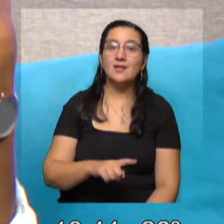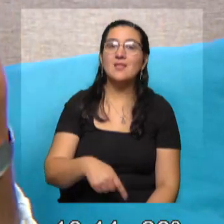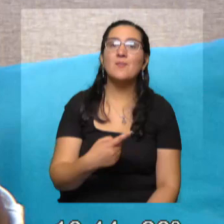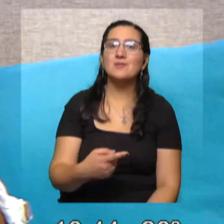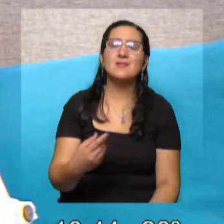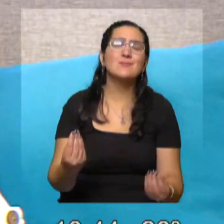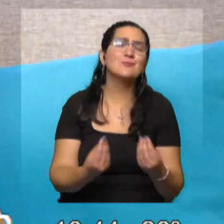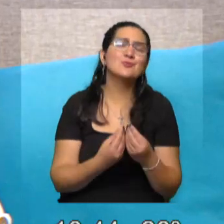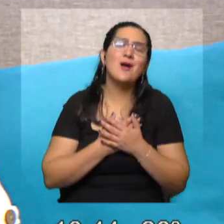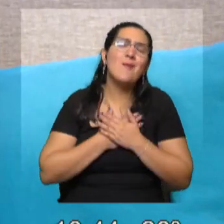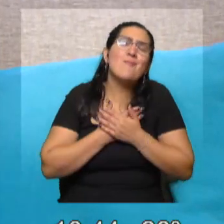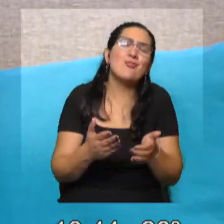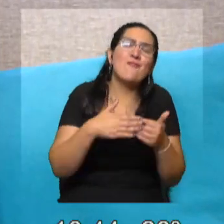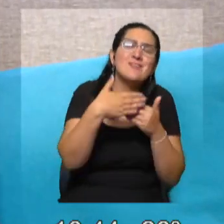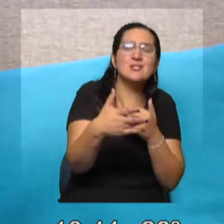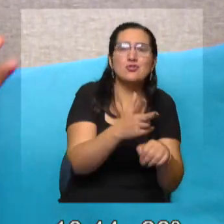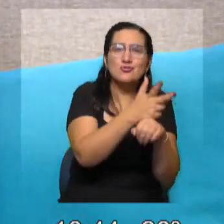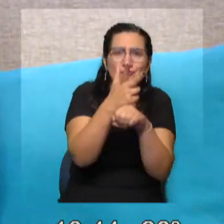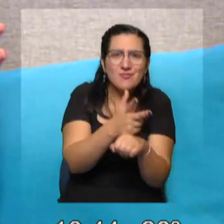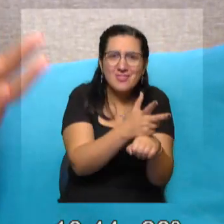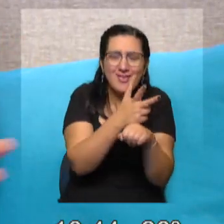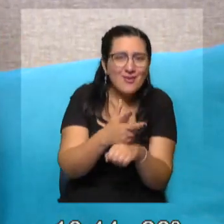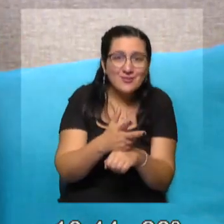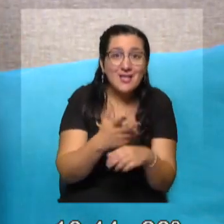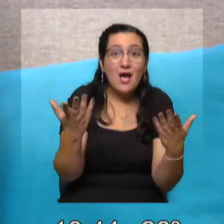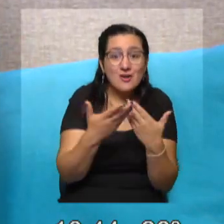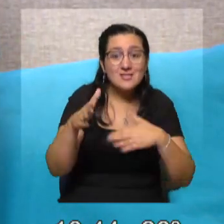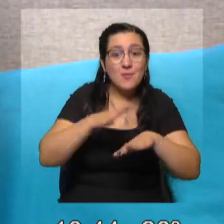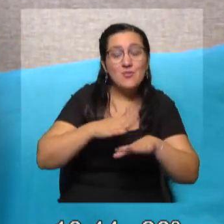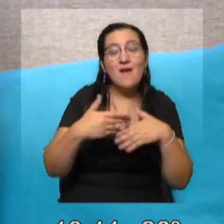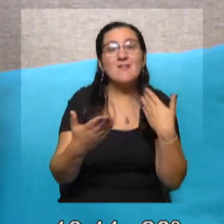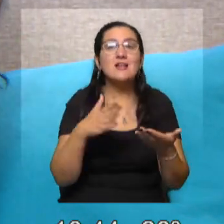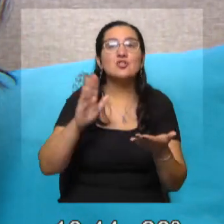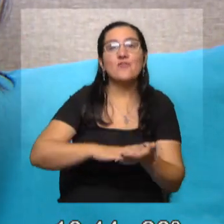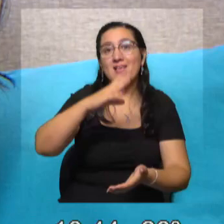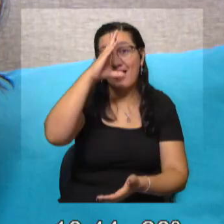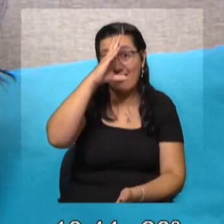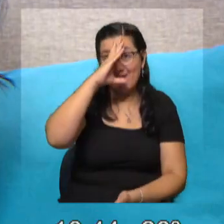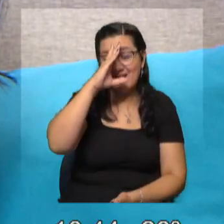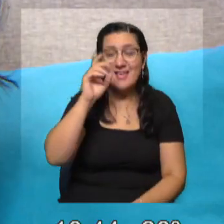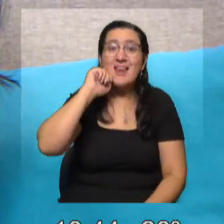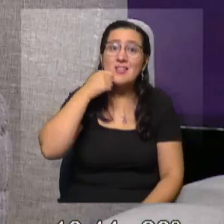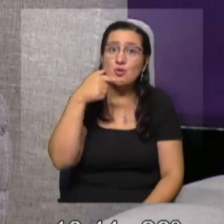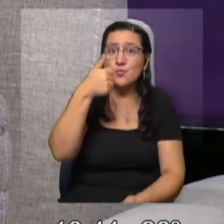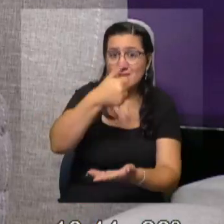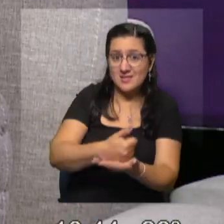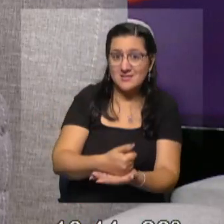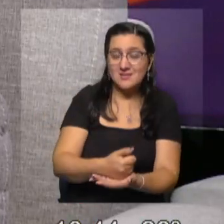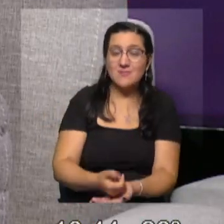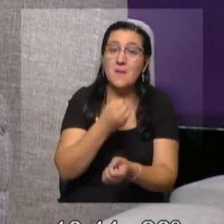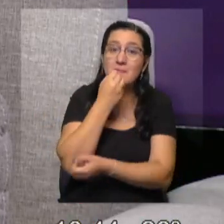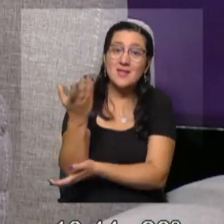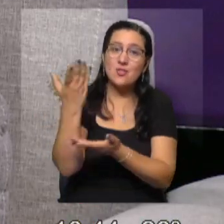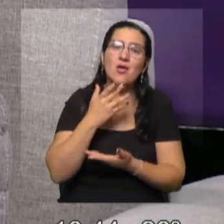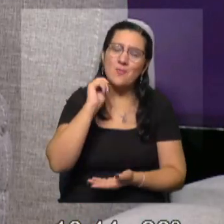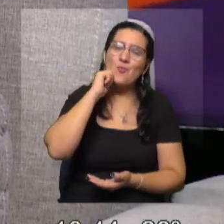aluvión de amor que nos mandaron los vecinos a través de sus mensajes de video, llega el momento de hablar de carnaval. Qué lindo tenerte acá, Juan. Bienvenido. Lo mismo digo. Es